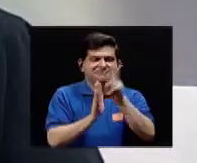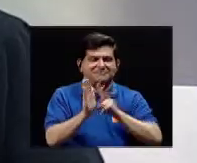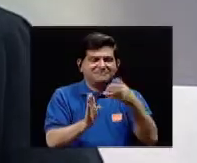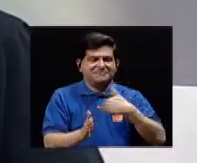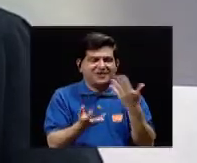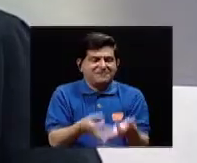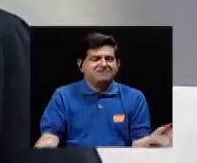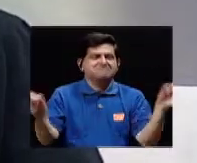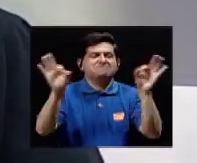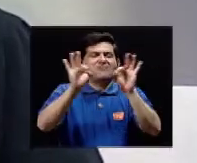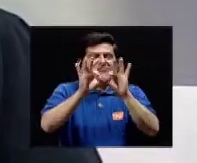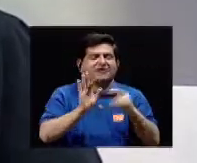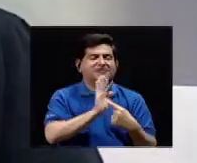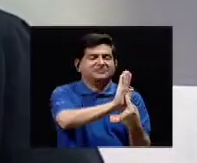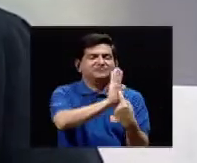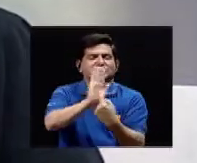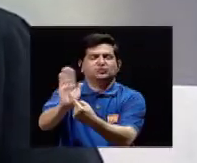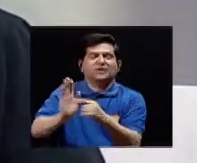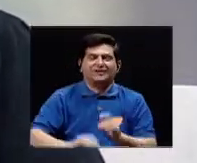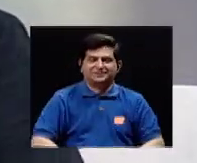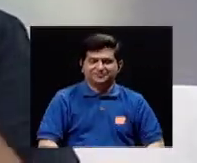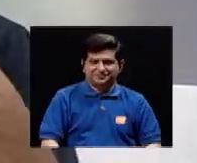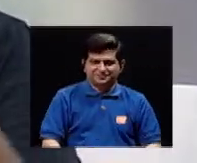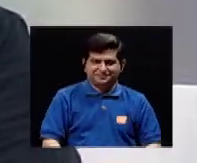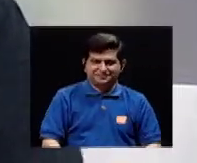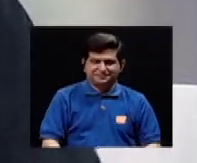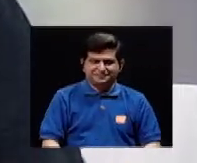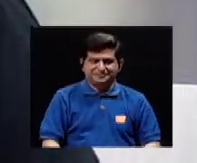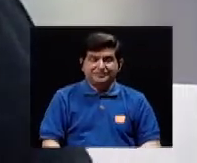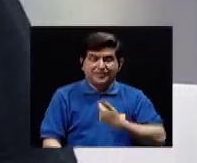documental tienen algo importante que enseñar. Bueno,